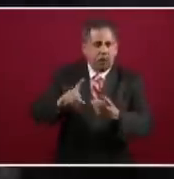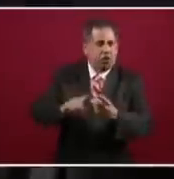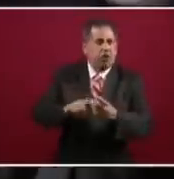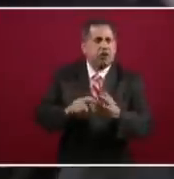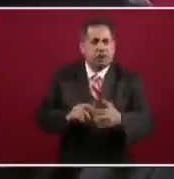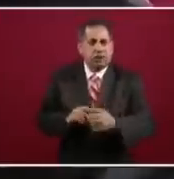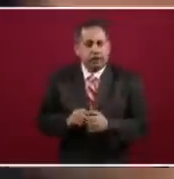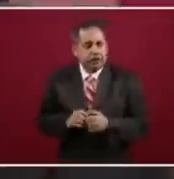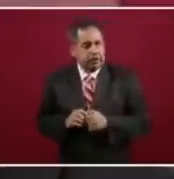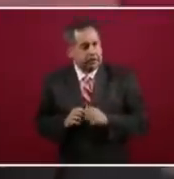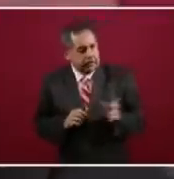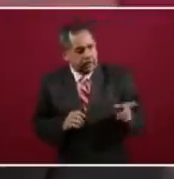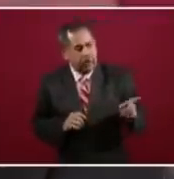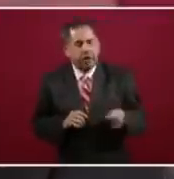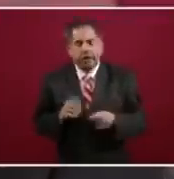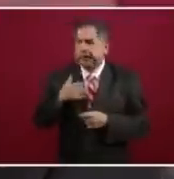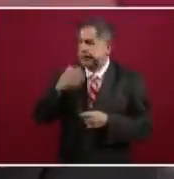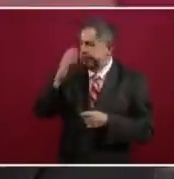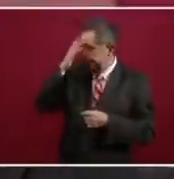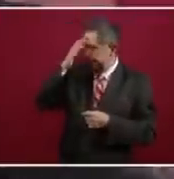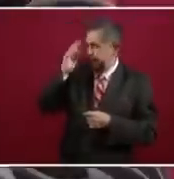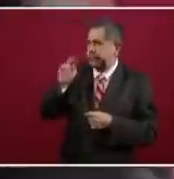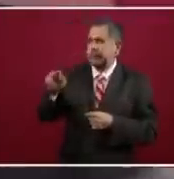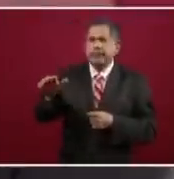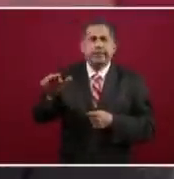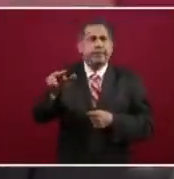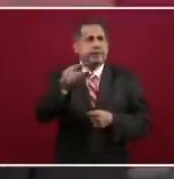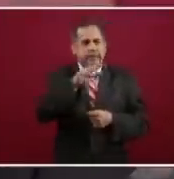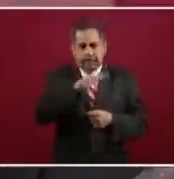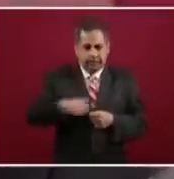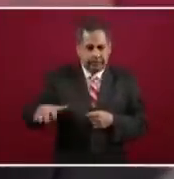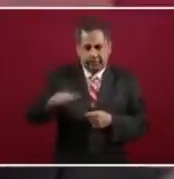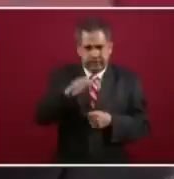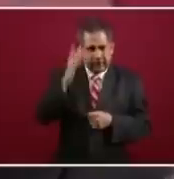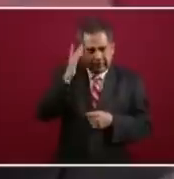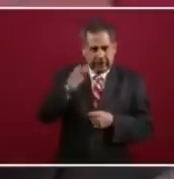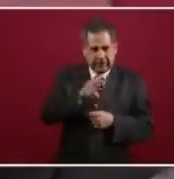y conociendo la zona